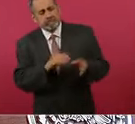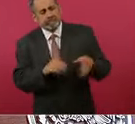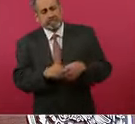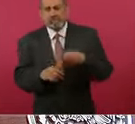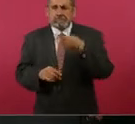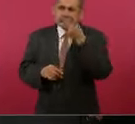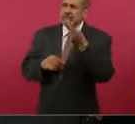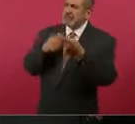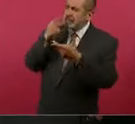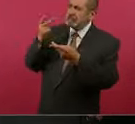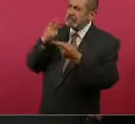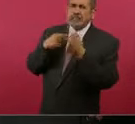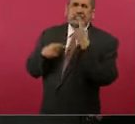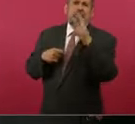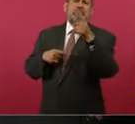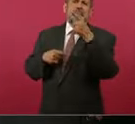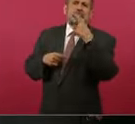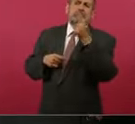denuncias, ¿no?,